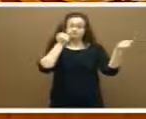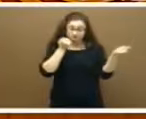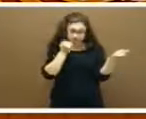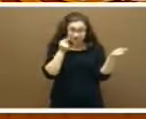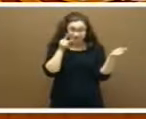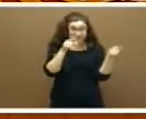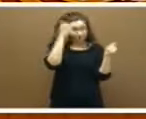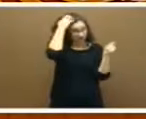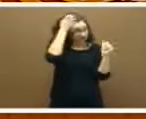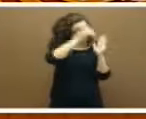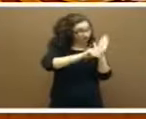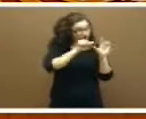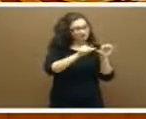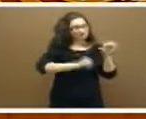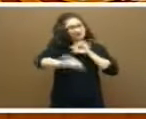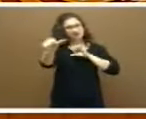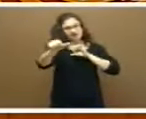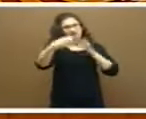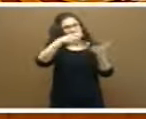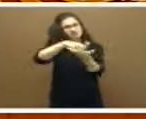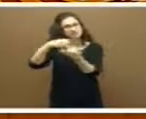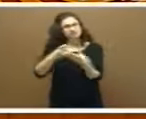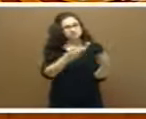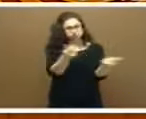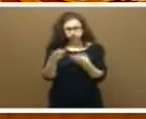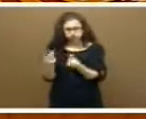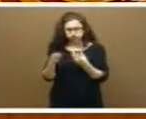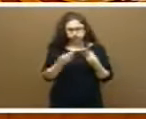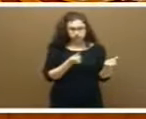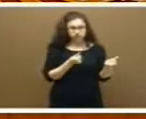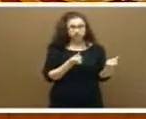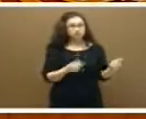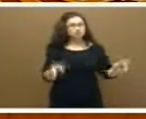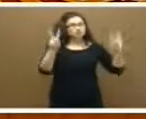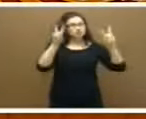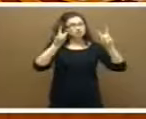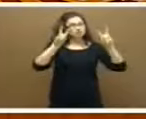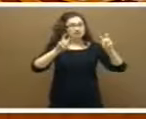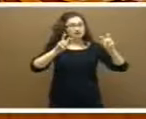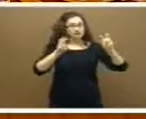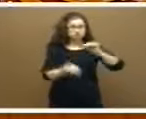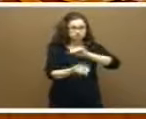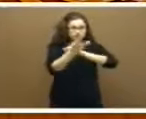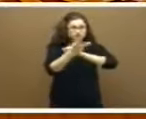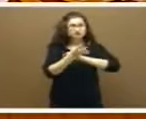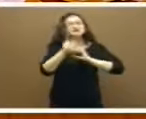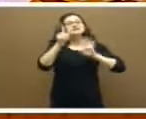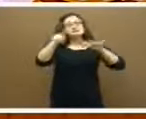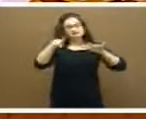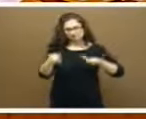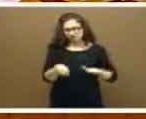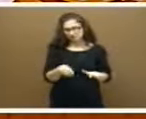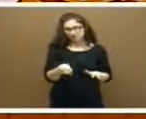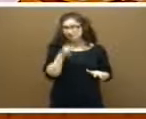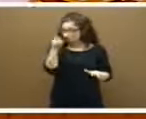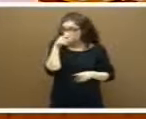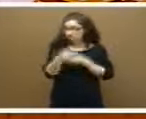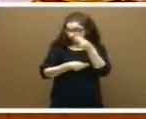de este Real Decreto y se deberá proceder a una nueva constitución en el plazo de 6 meses. Y así se hizo durante el